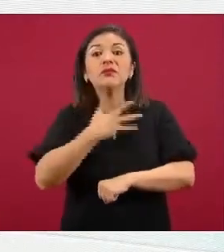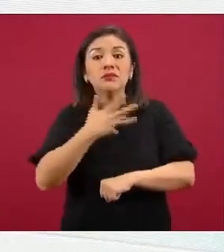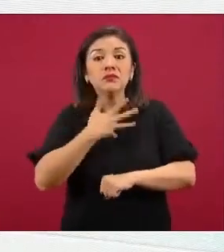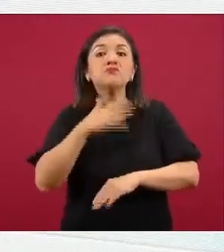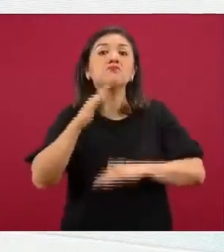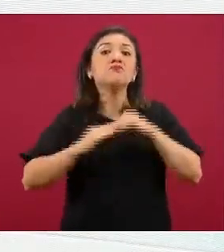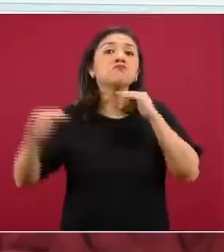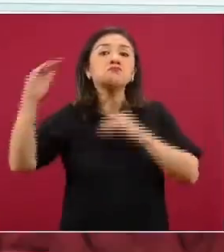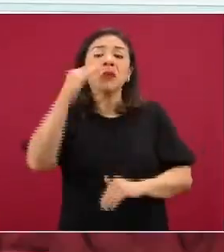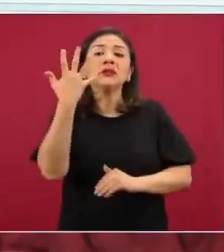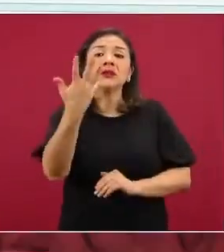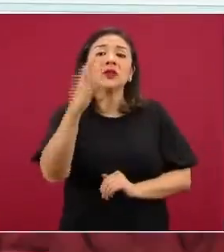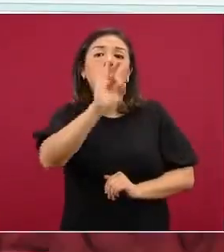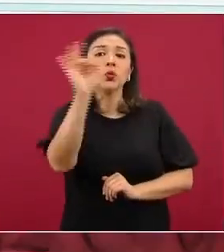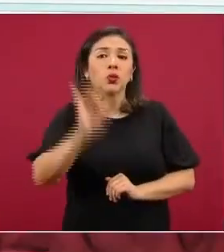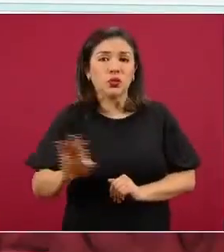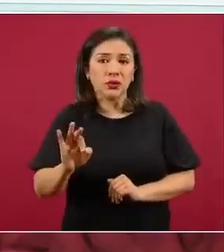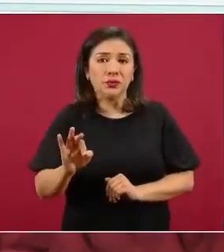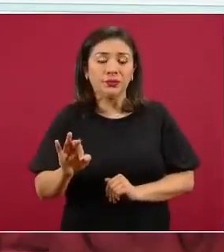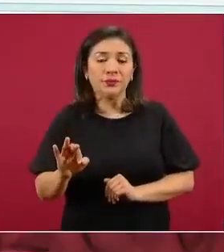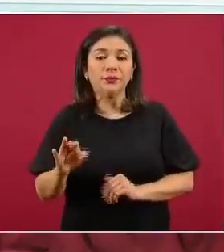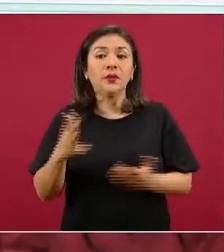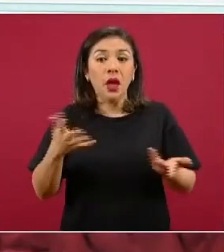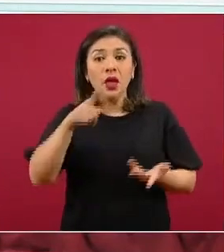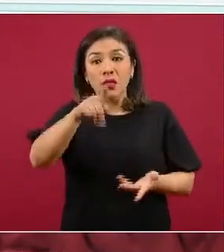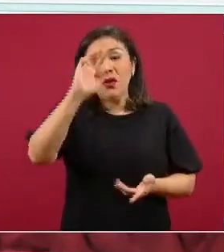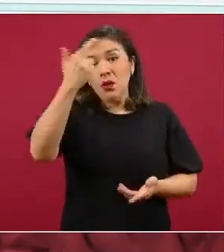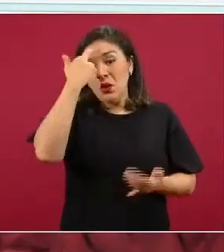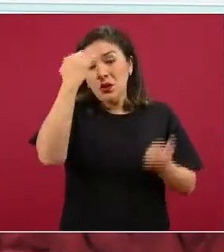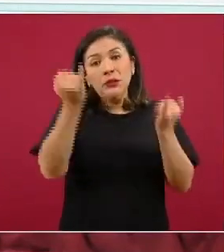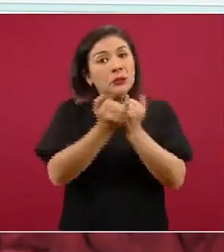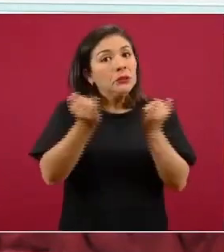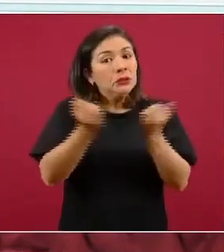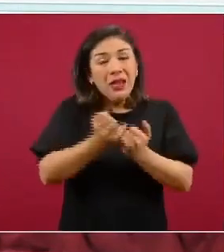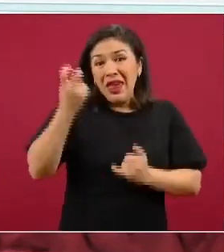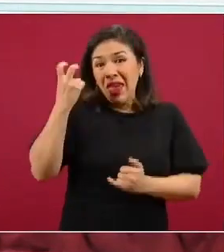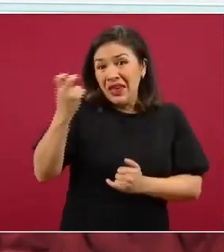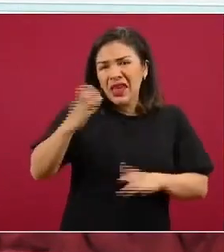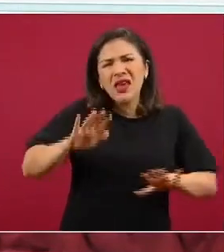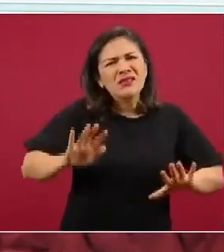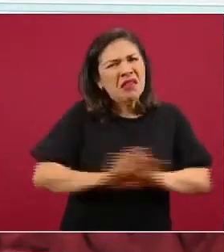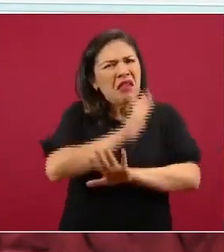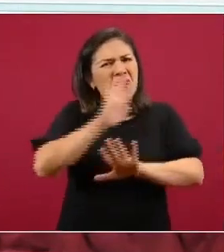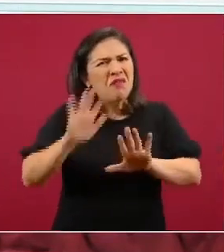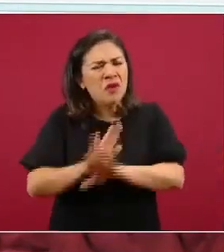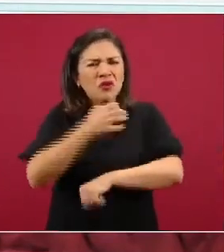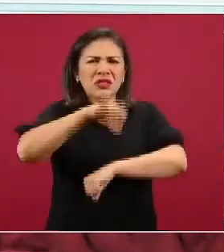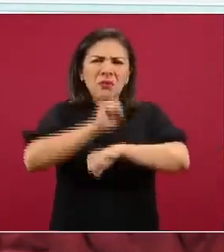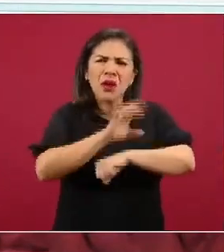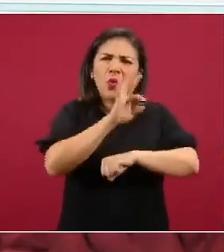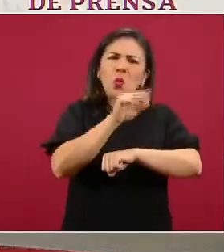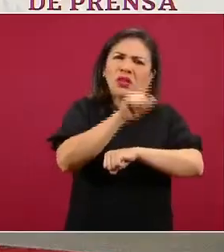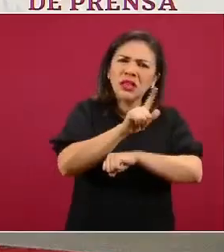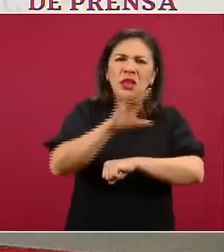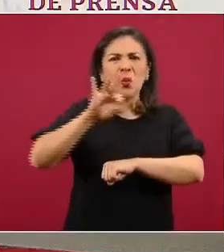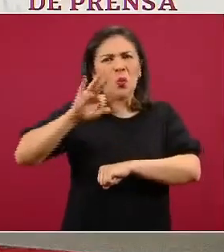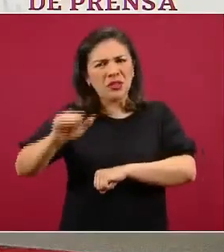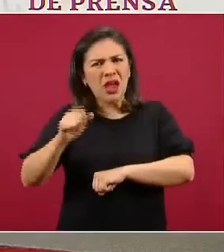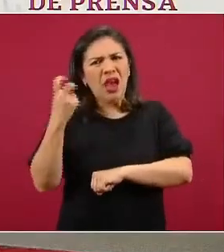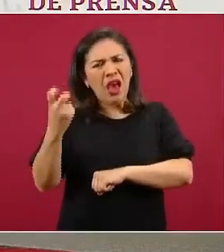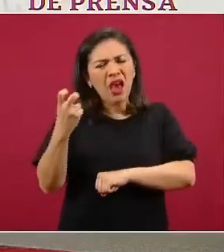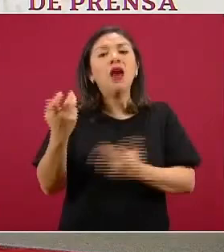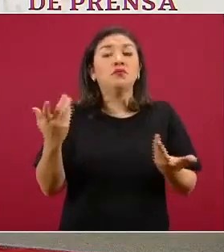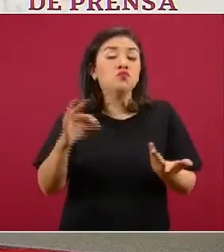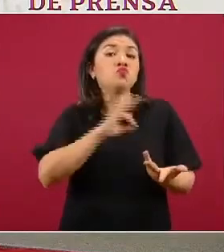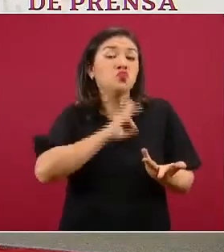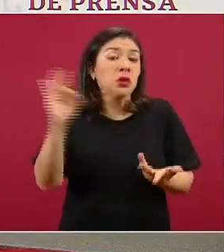un incremento del 5%. Recordamos también que esta modificación de la 47 a la 46 es